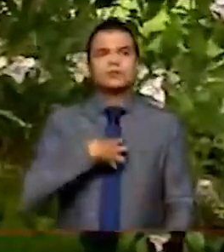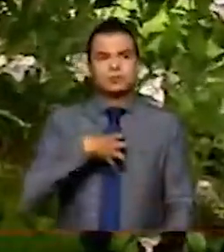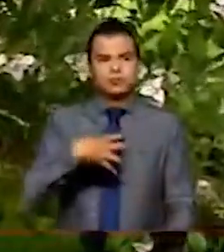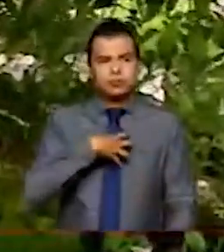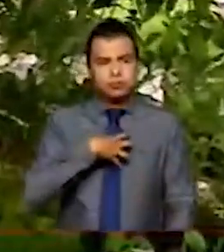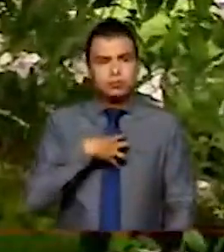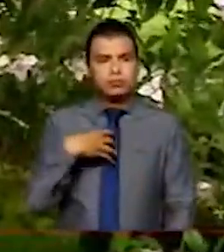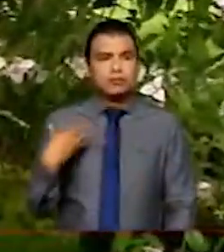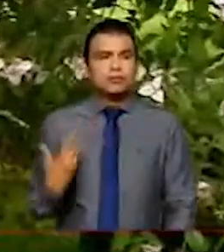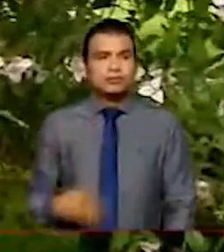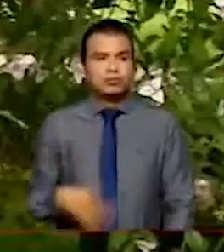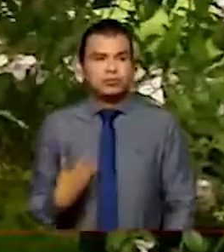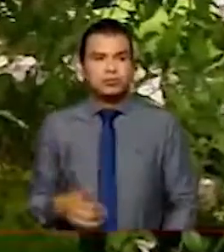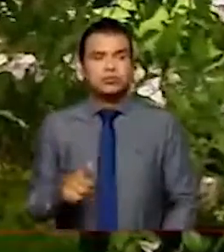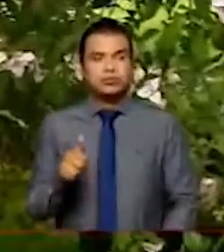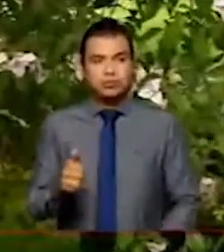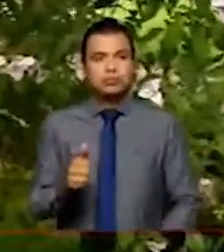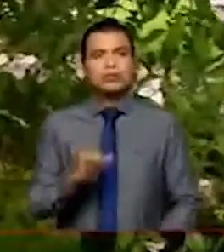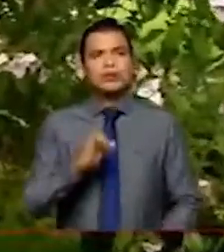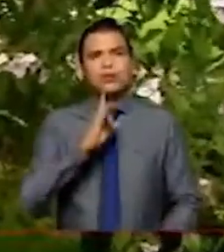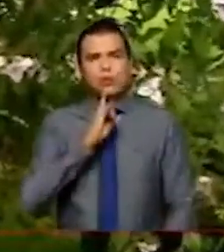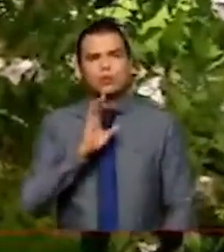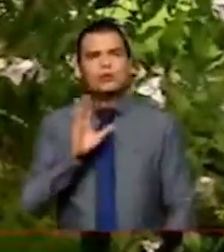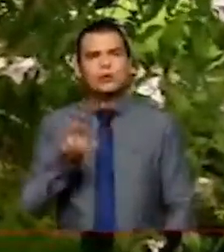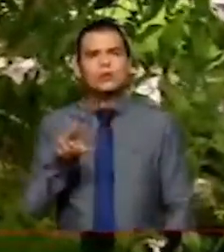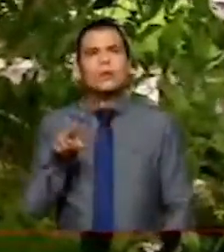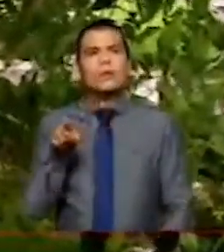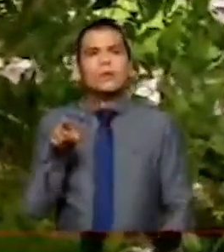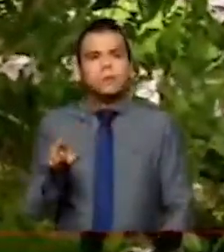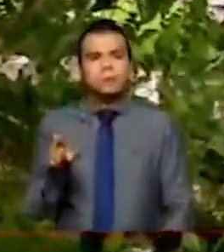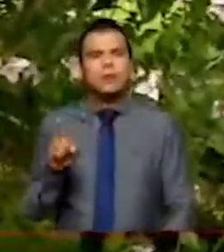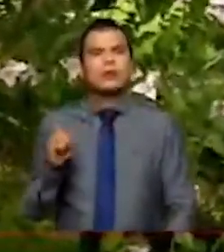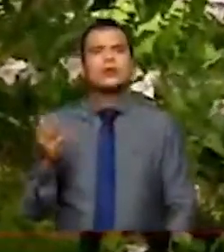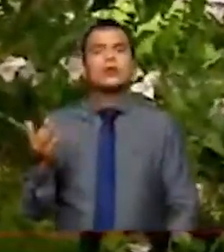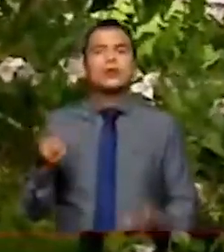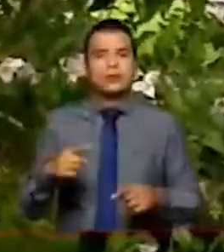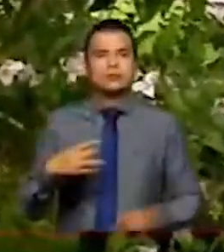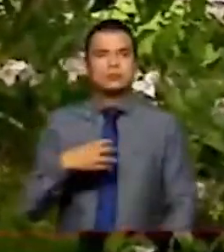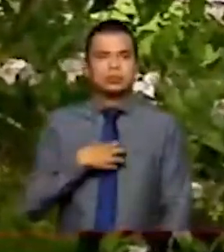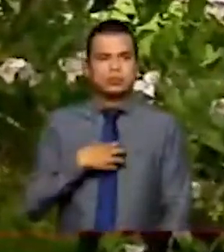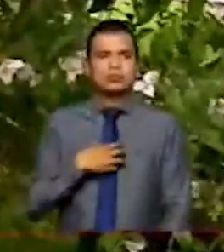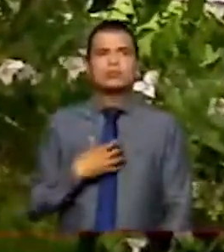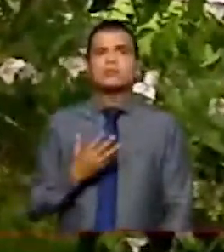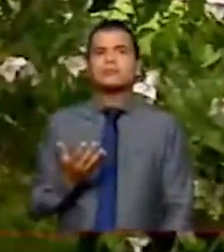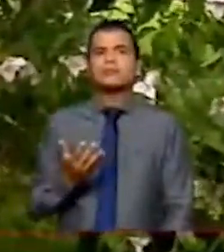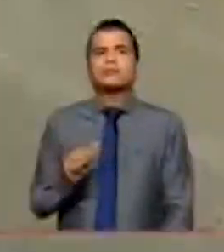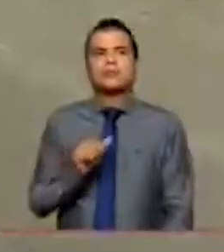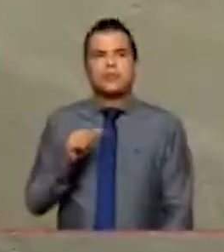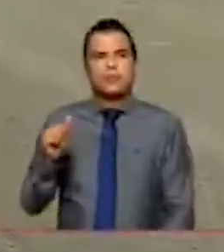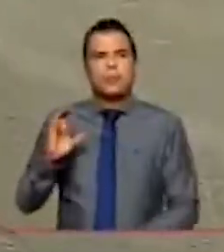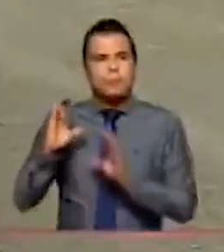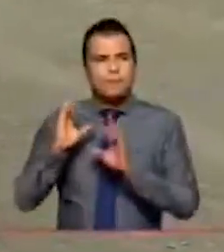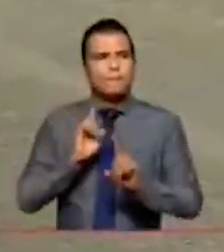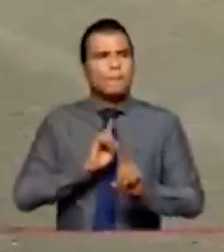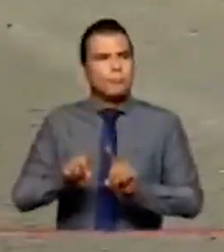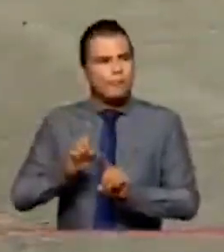downhill gané campeonato en Popayán, dual slalom también gané